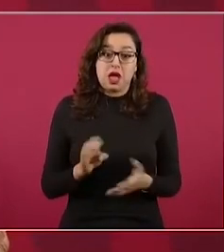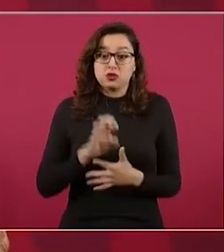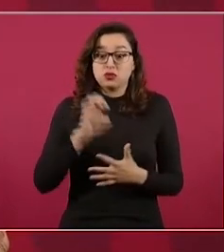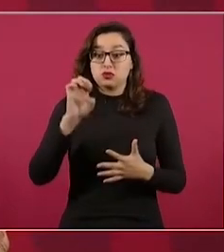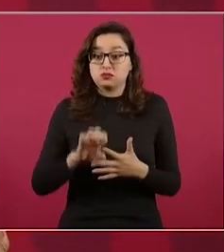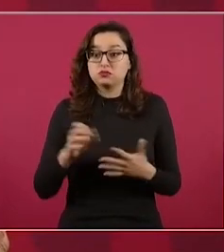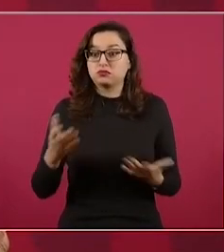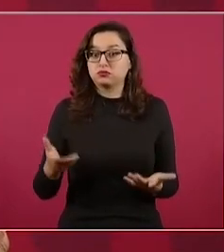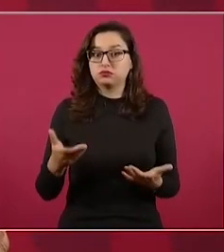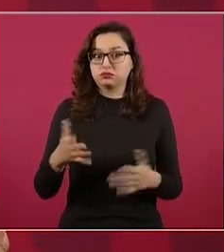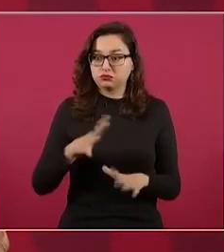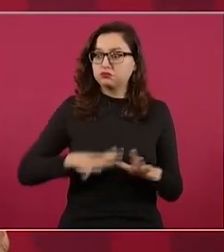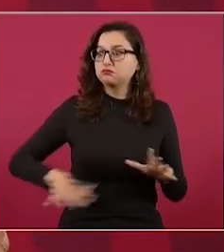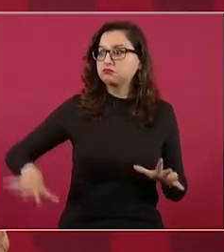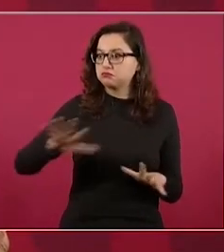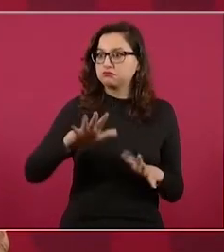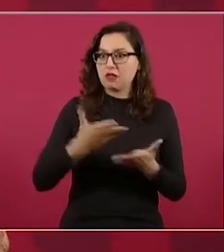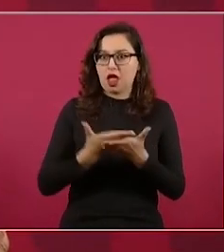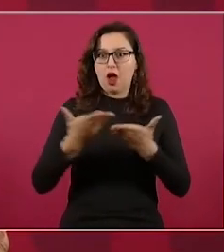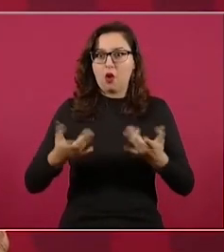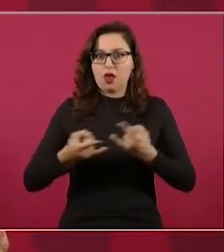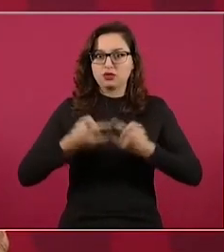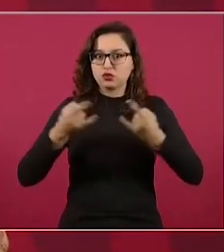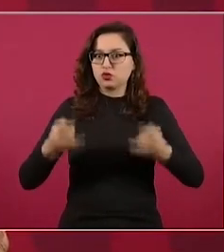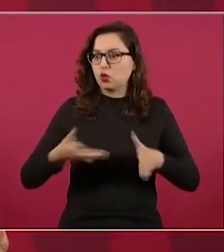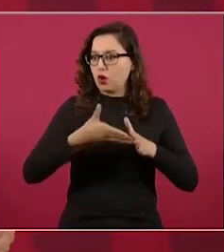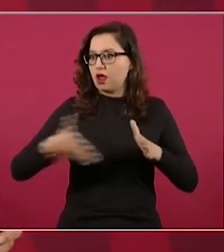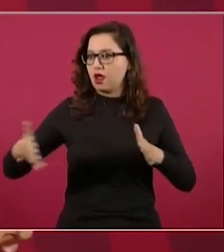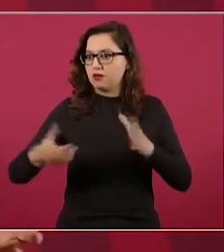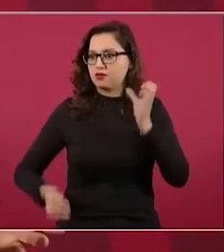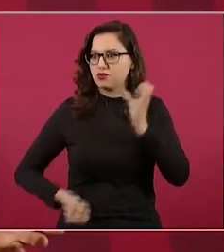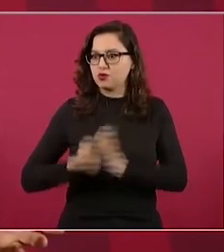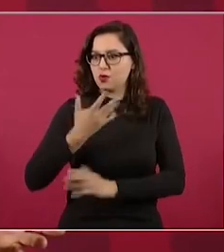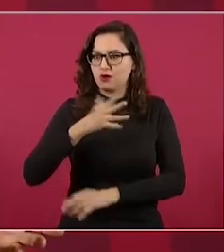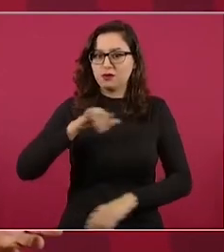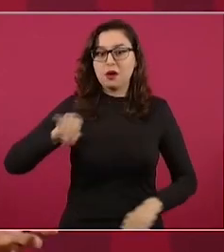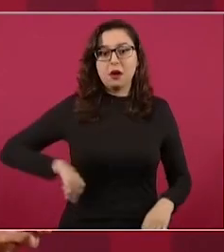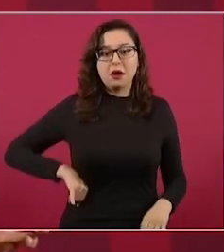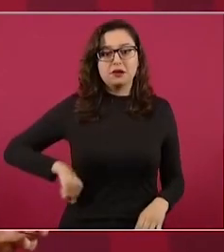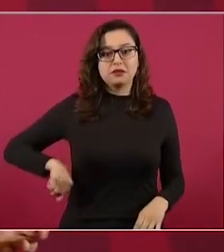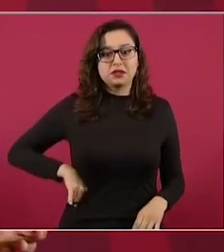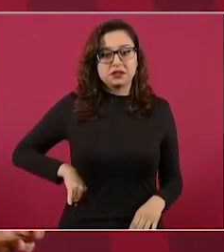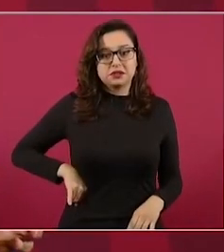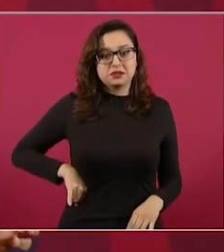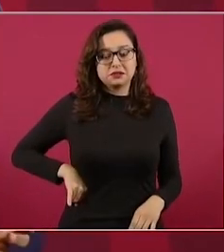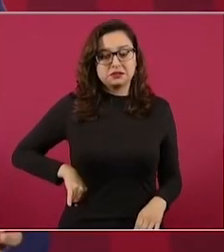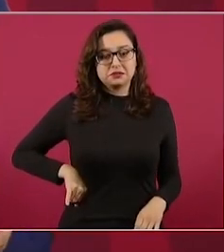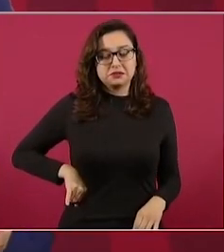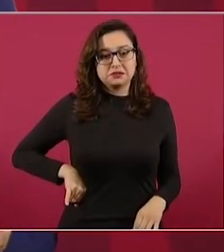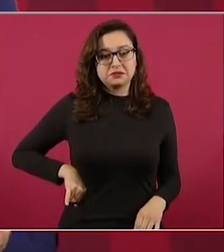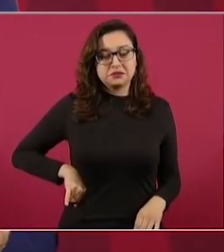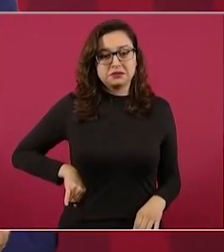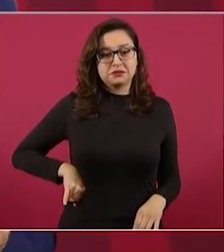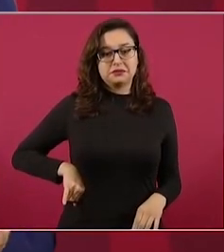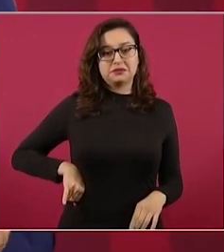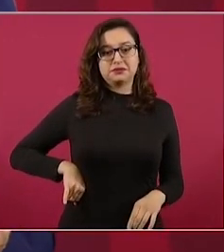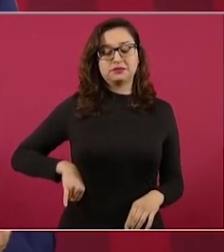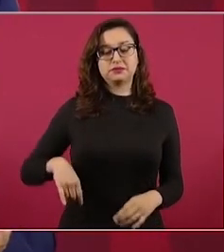estamos viviendo tiempos interesantes. Pero no voy yo a